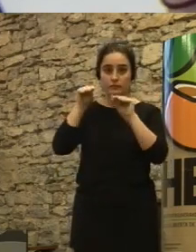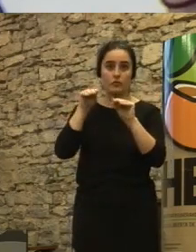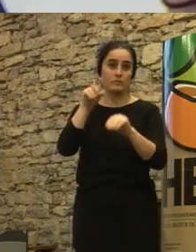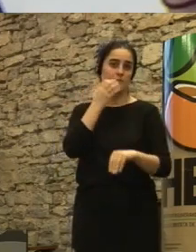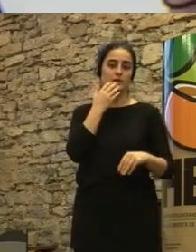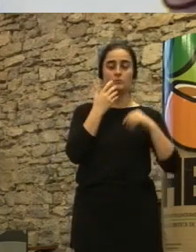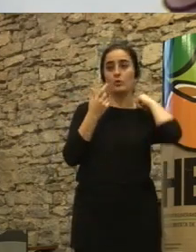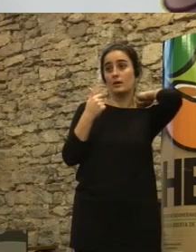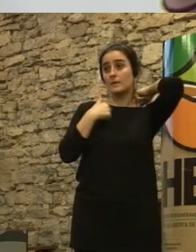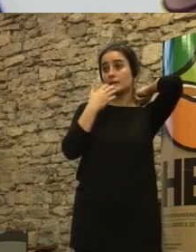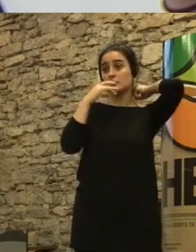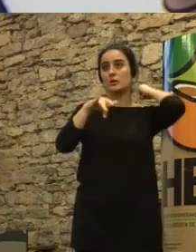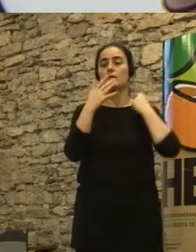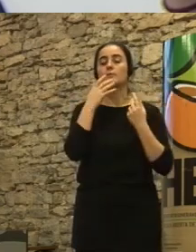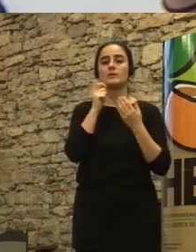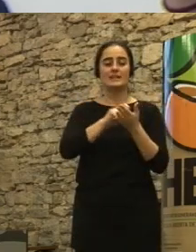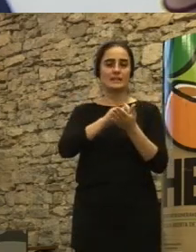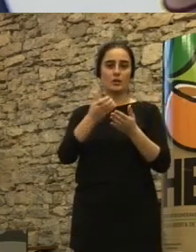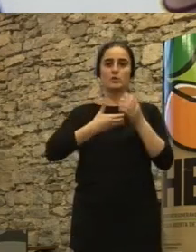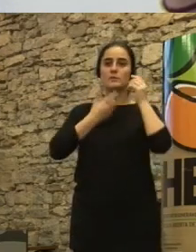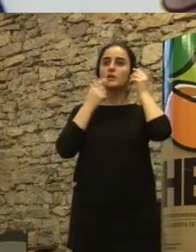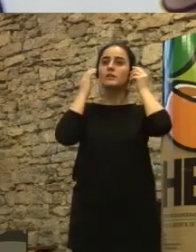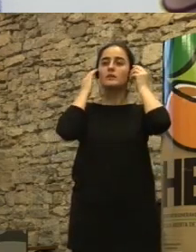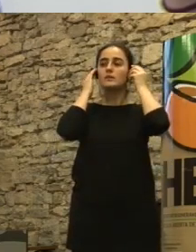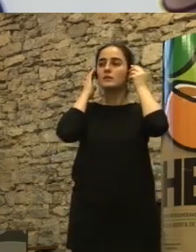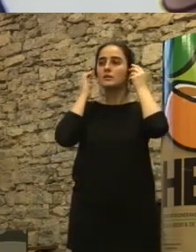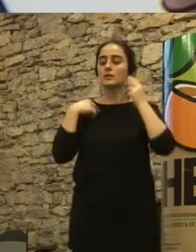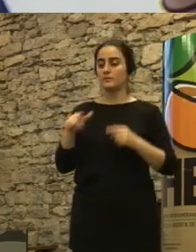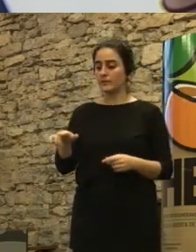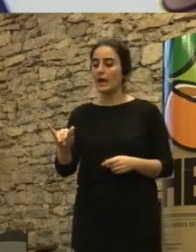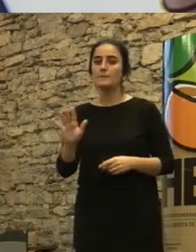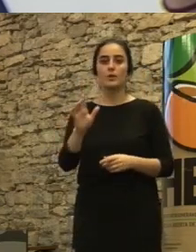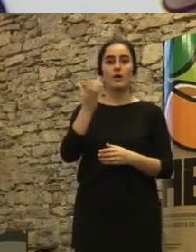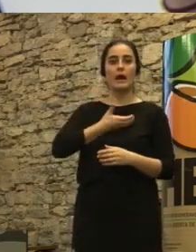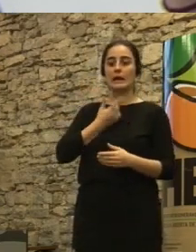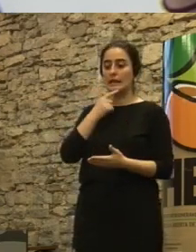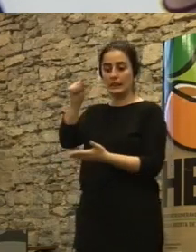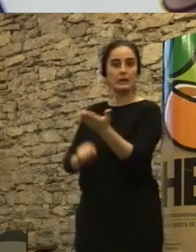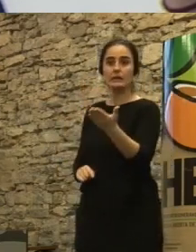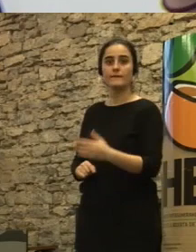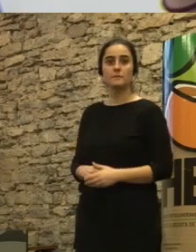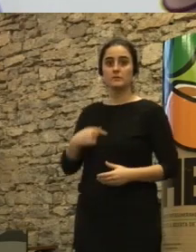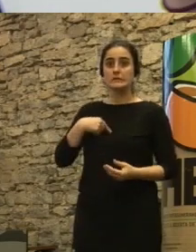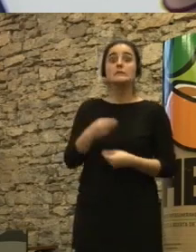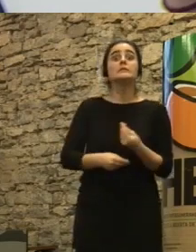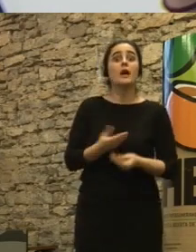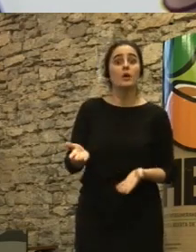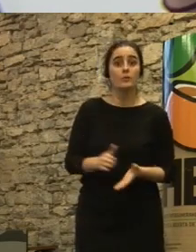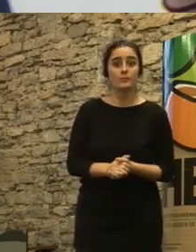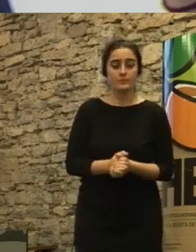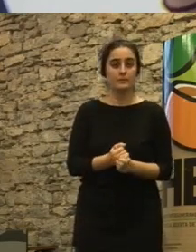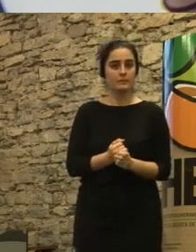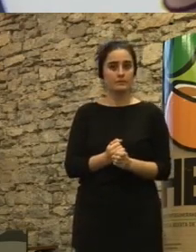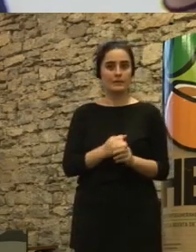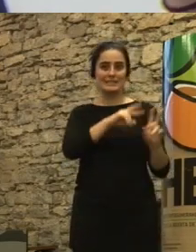sido hablar con un secretario de un ayuntamiento que diga, no, yo esto lo tengo ahí, pero es que el alcalde dice que no lo firma. Entonces no sé qué hacer. Cuestiones de este tipo.